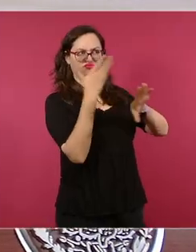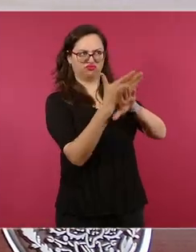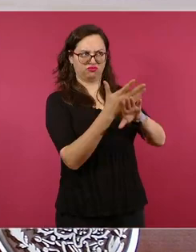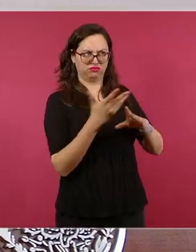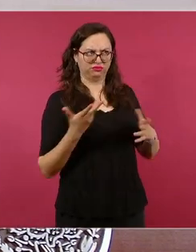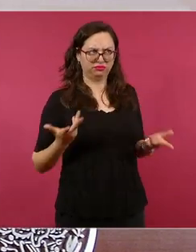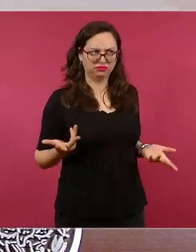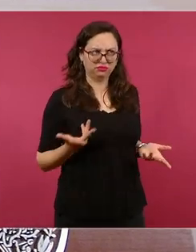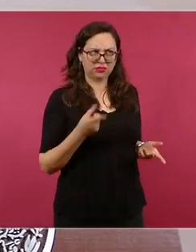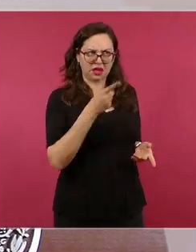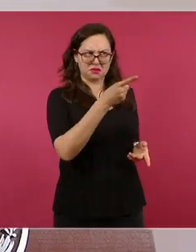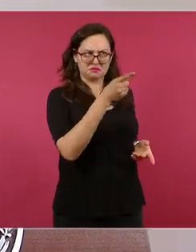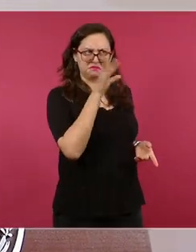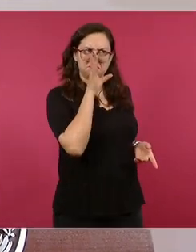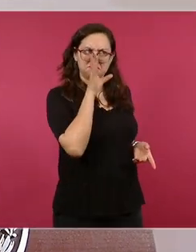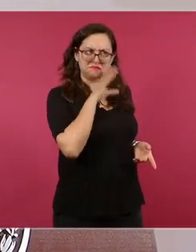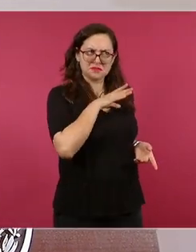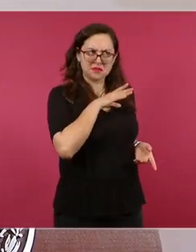progresistas.